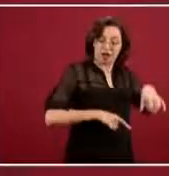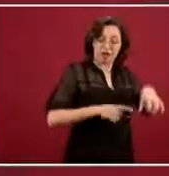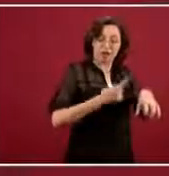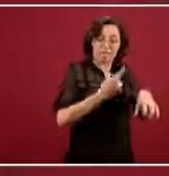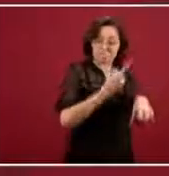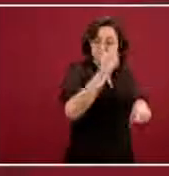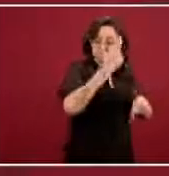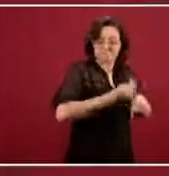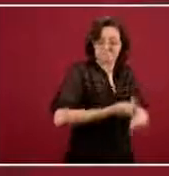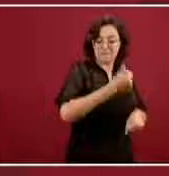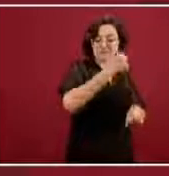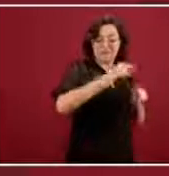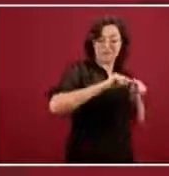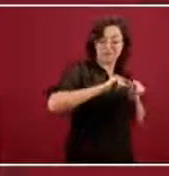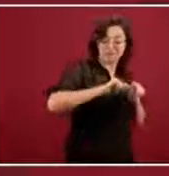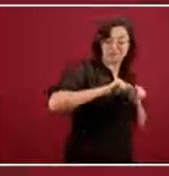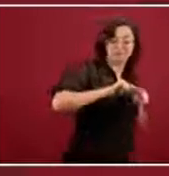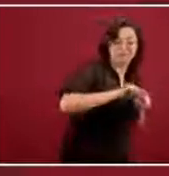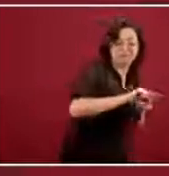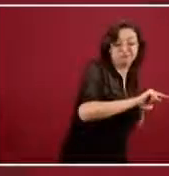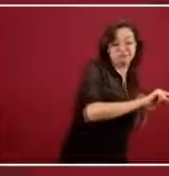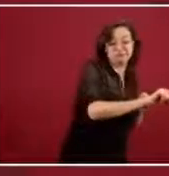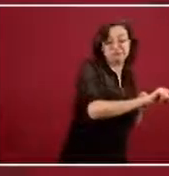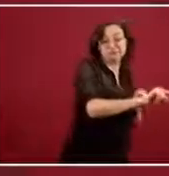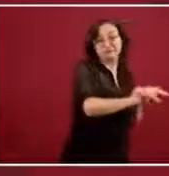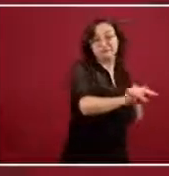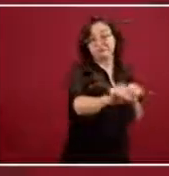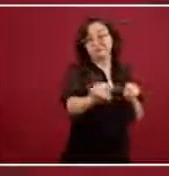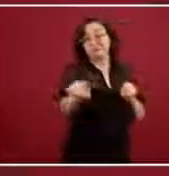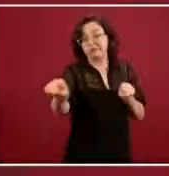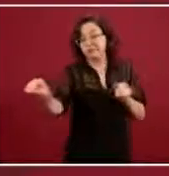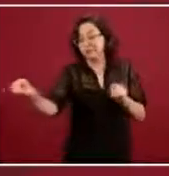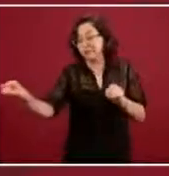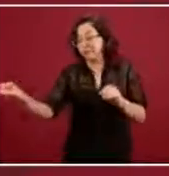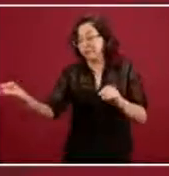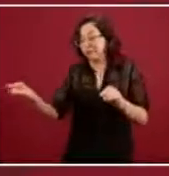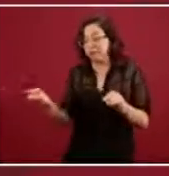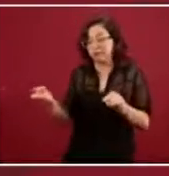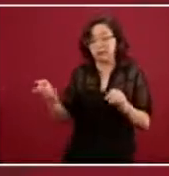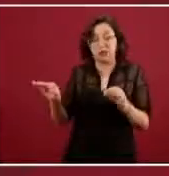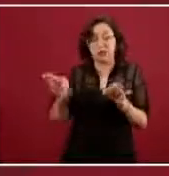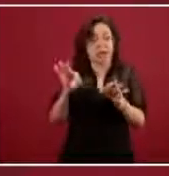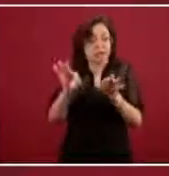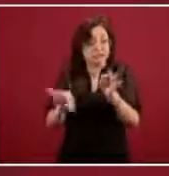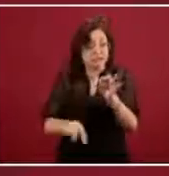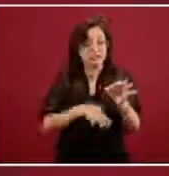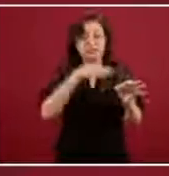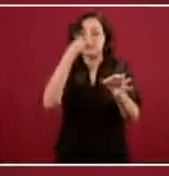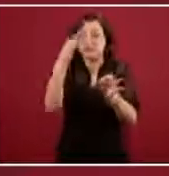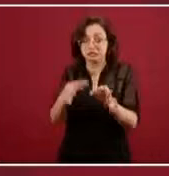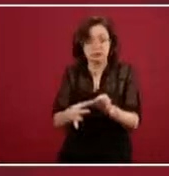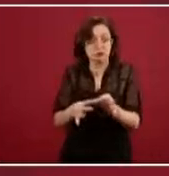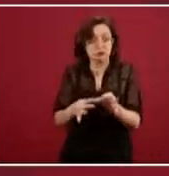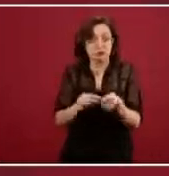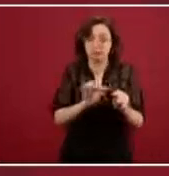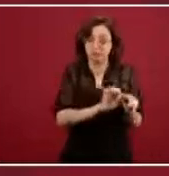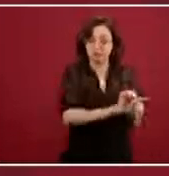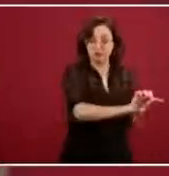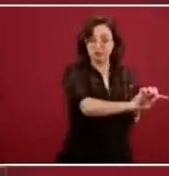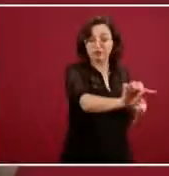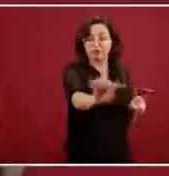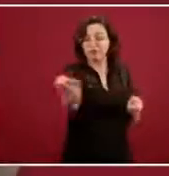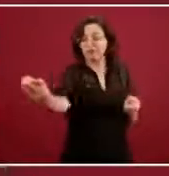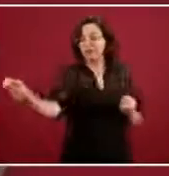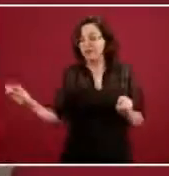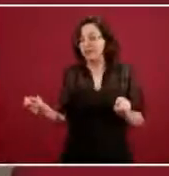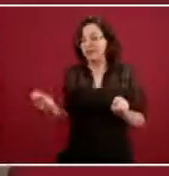primer curva epidémica, en este primer brote, ha terminado en una localidad, a lo largo